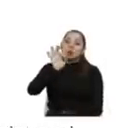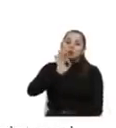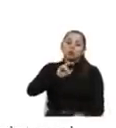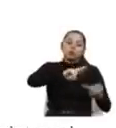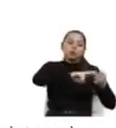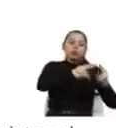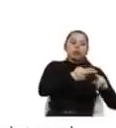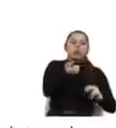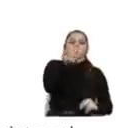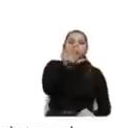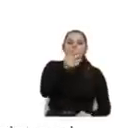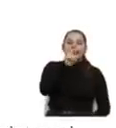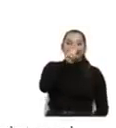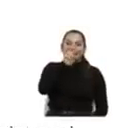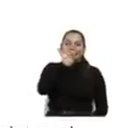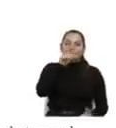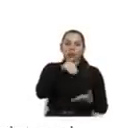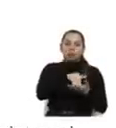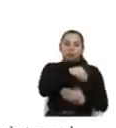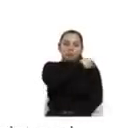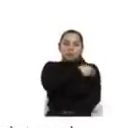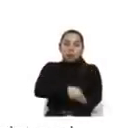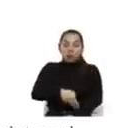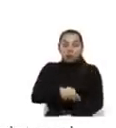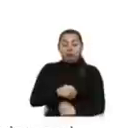a 73.000 millones de pesos.